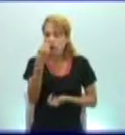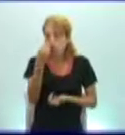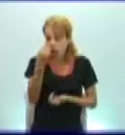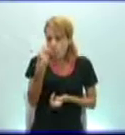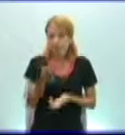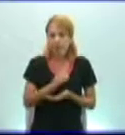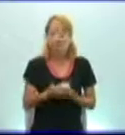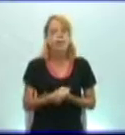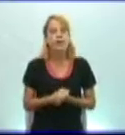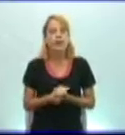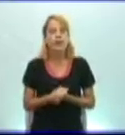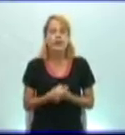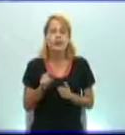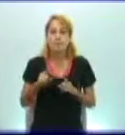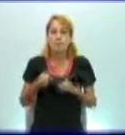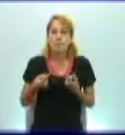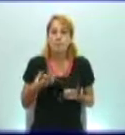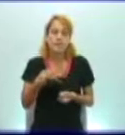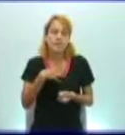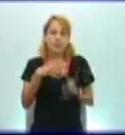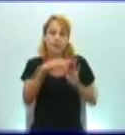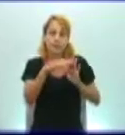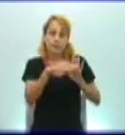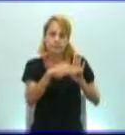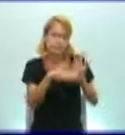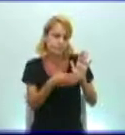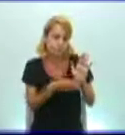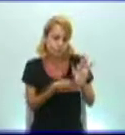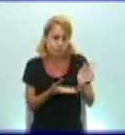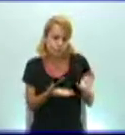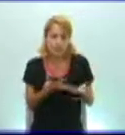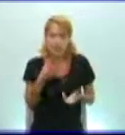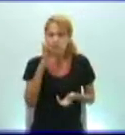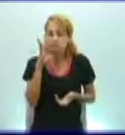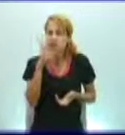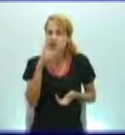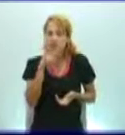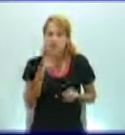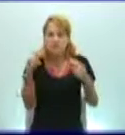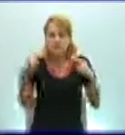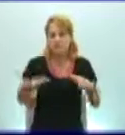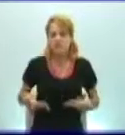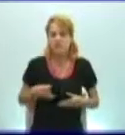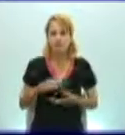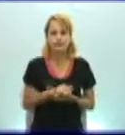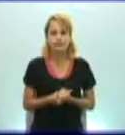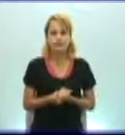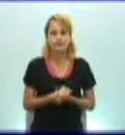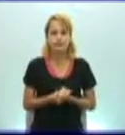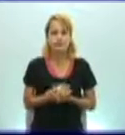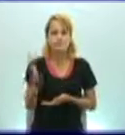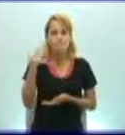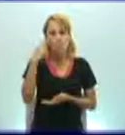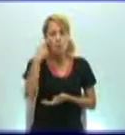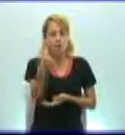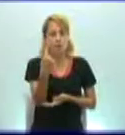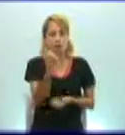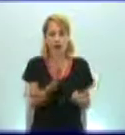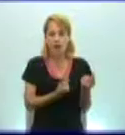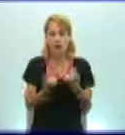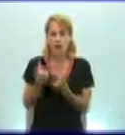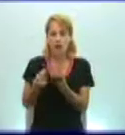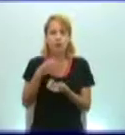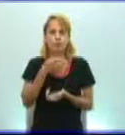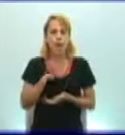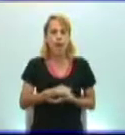vitaminas, minerales, poseen bajo contenido en grasas y calorías. Vamos a observar algunas de ellas en